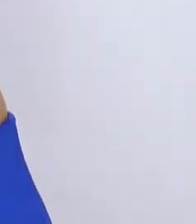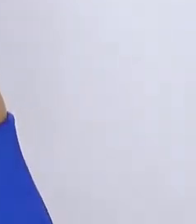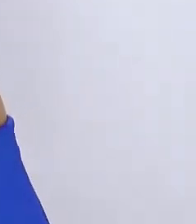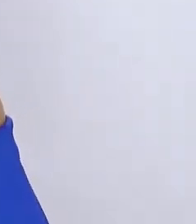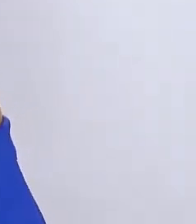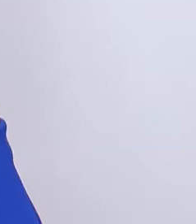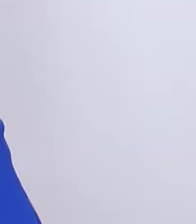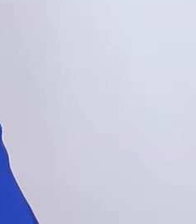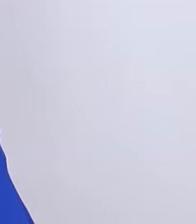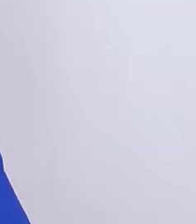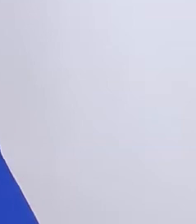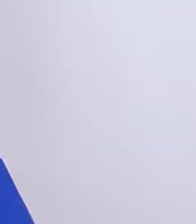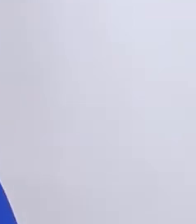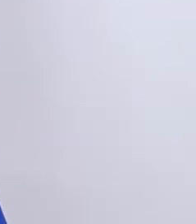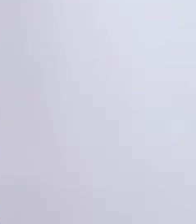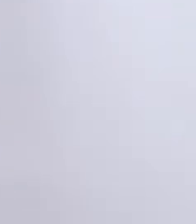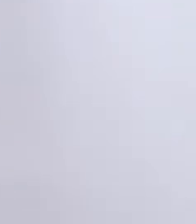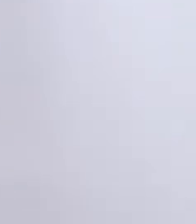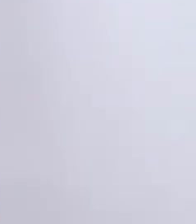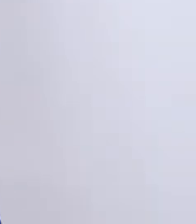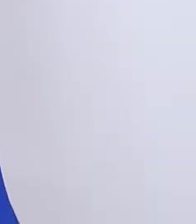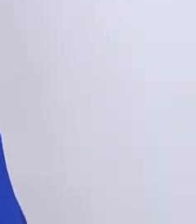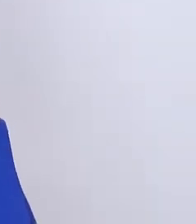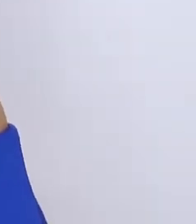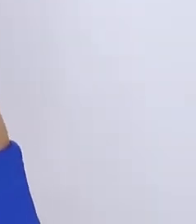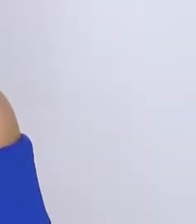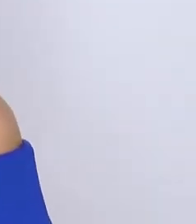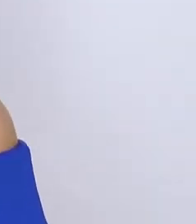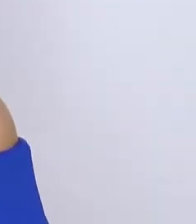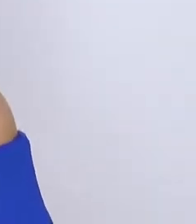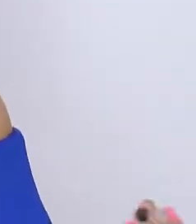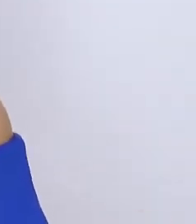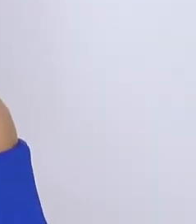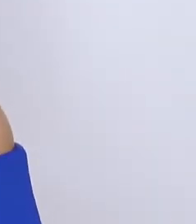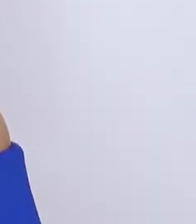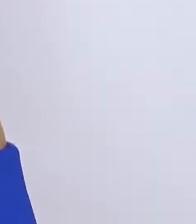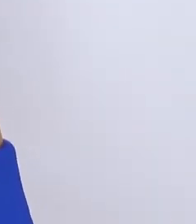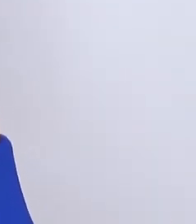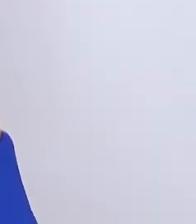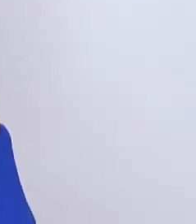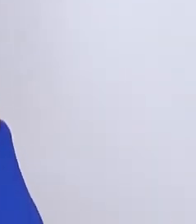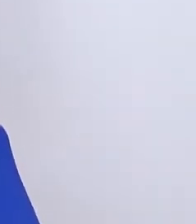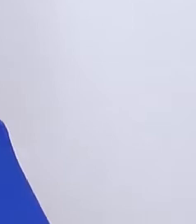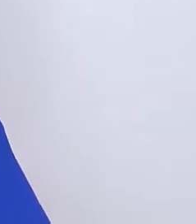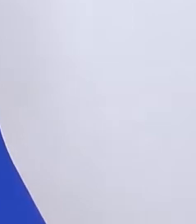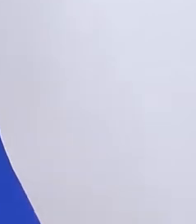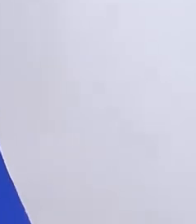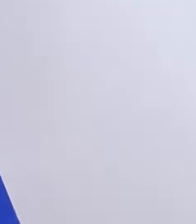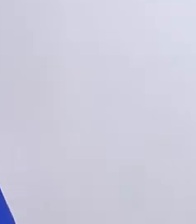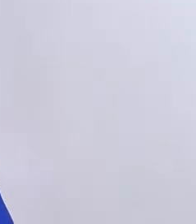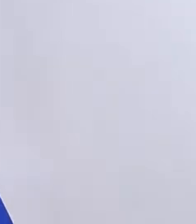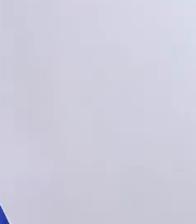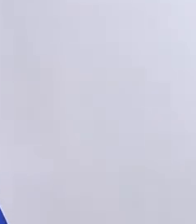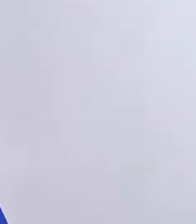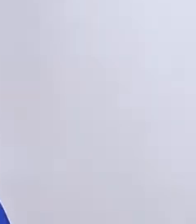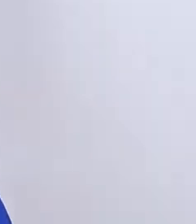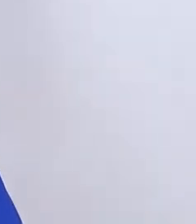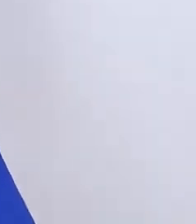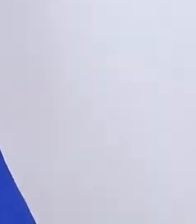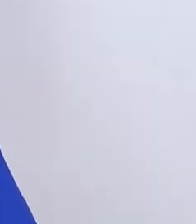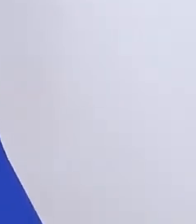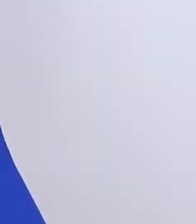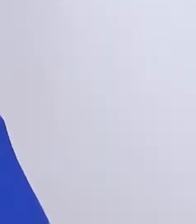es 8 de marzo y dijo Dios, hágase la mujer, y nació lo más hermoso que ha podido existir sobre la tierra, sin desmeritar a los